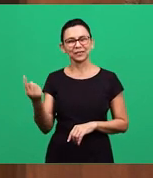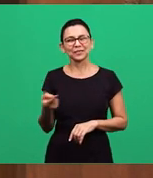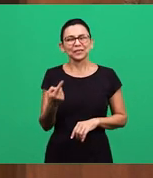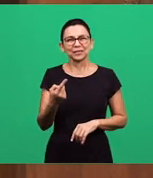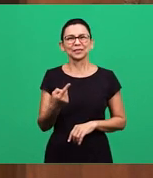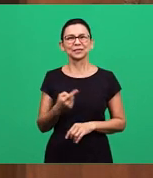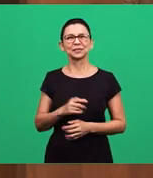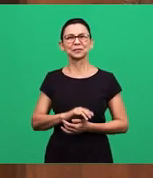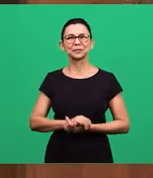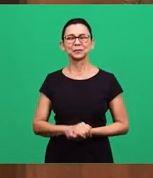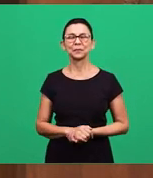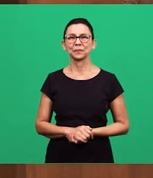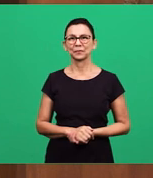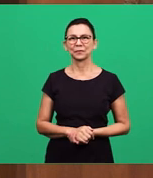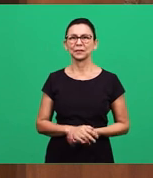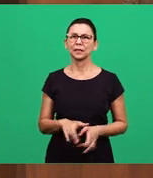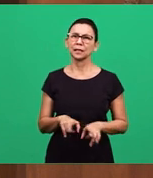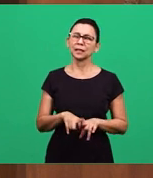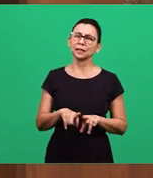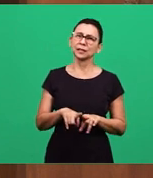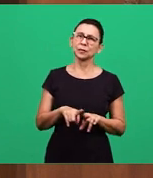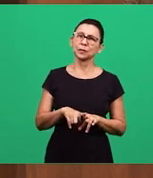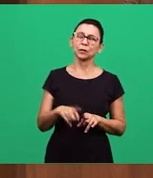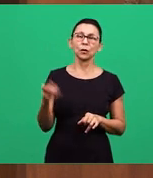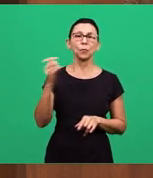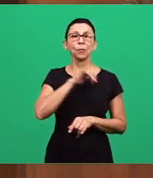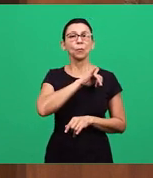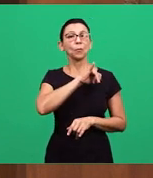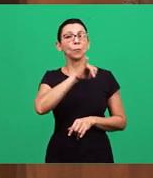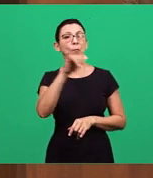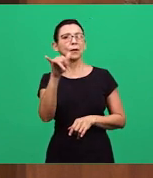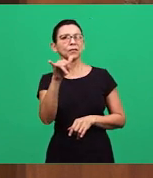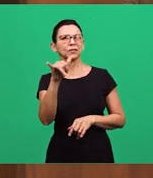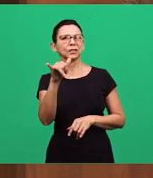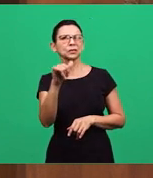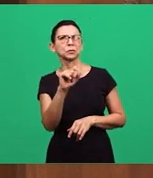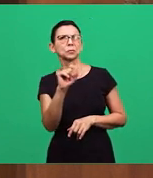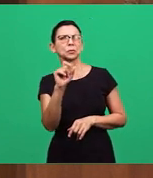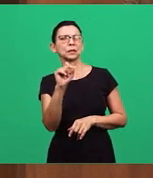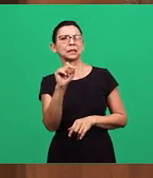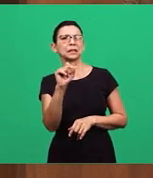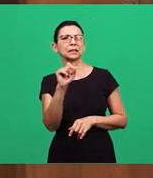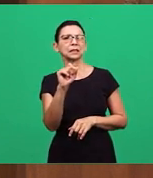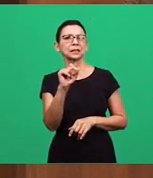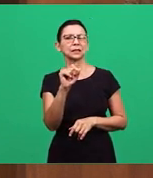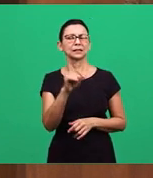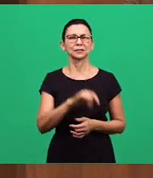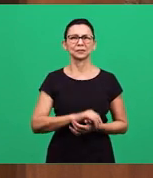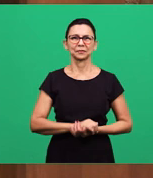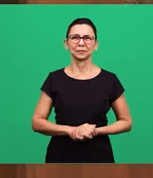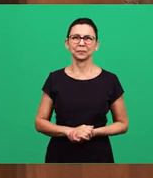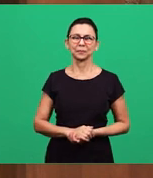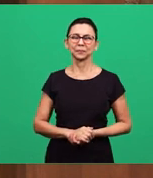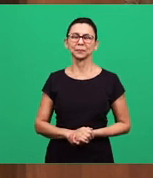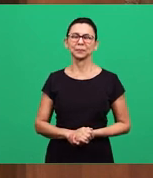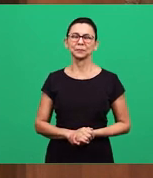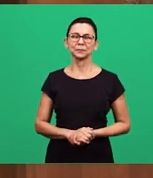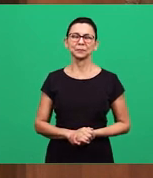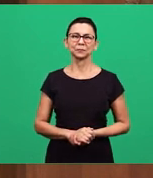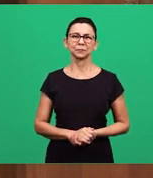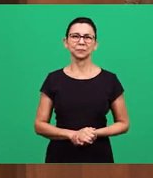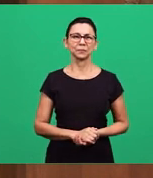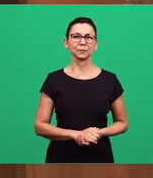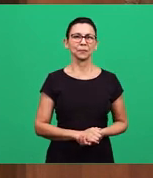nosotros, que funciona como una alerta. Pero, ¿alerta por qué? Porque